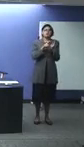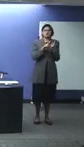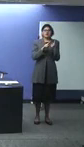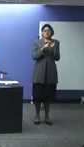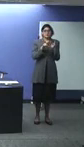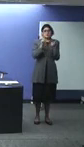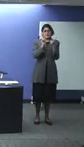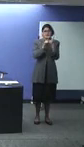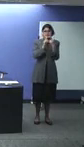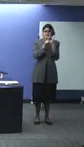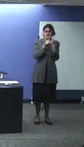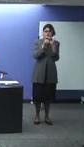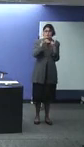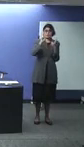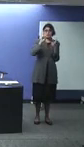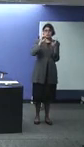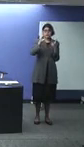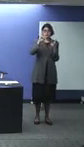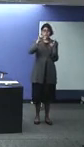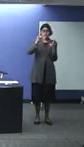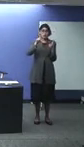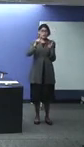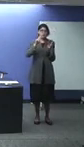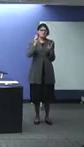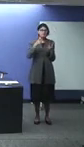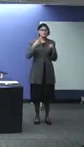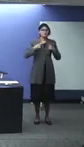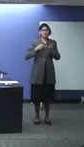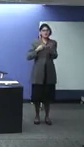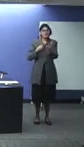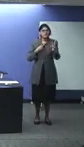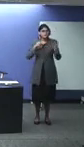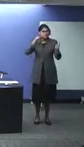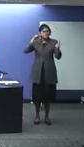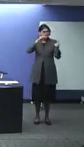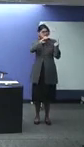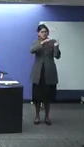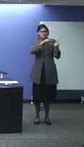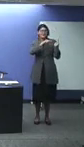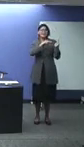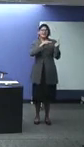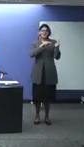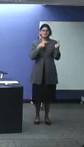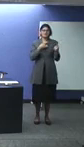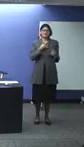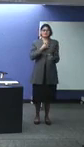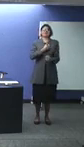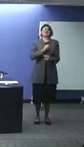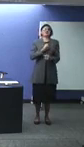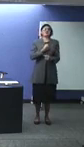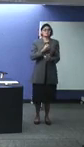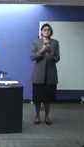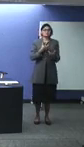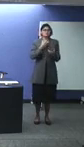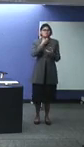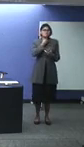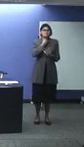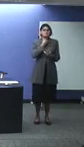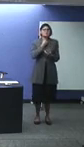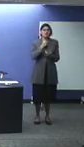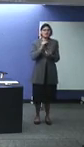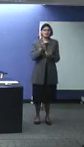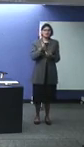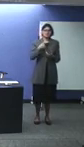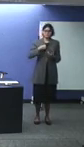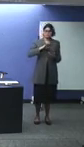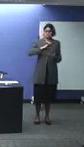social fue el que más me golpeó. Quizá porque mi nivel de funcionalidad es alto. Sin embargo,